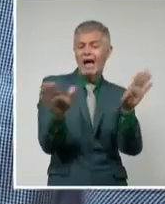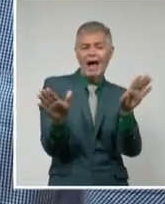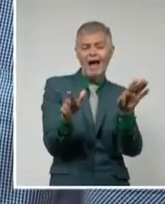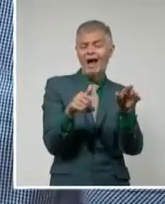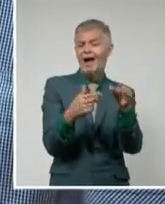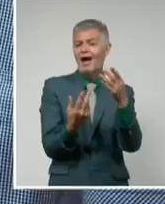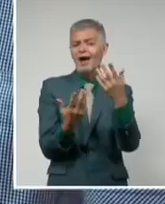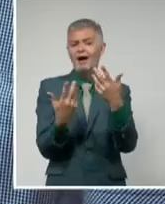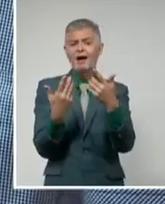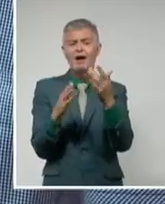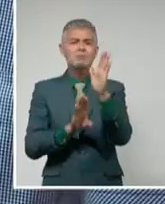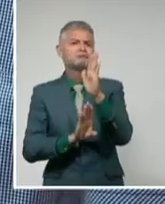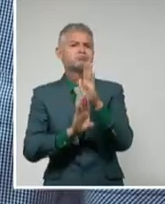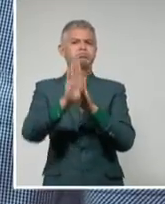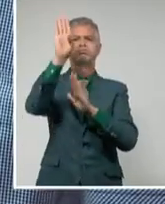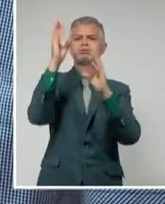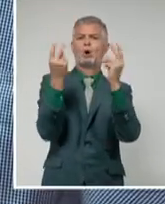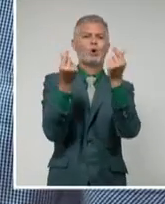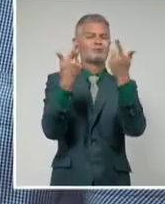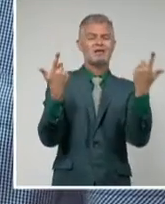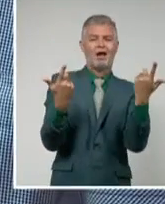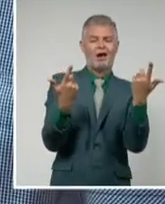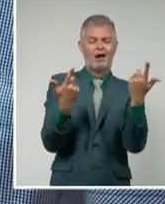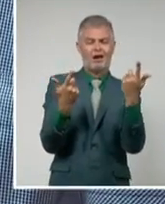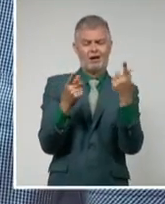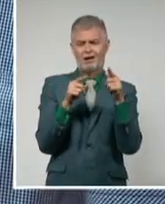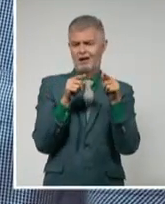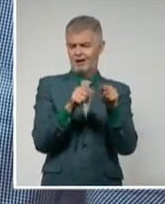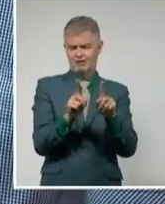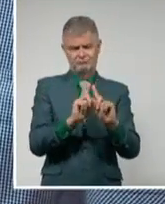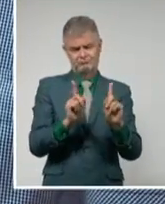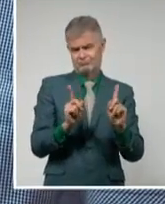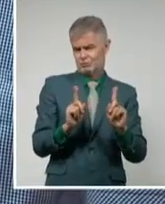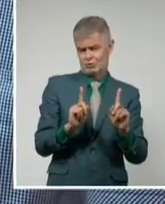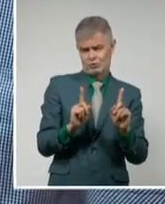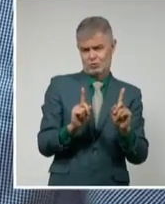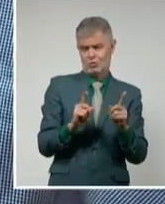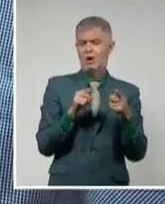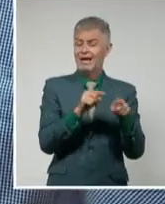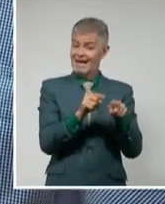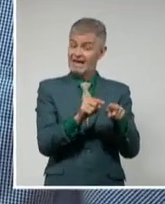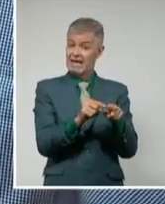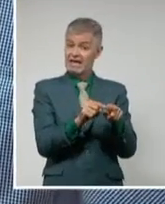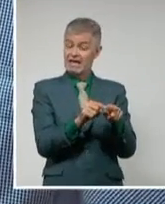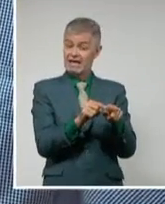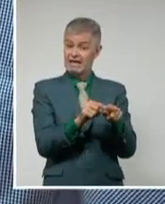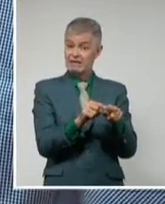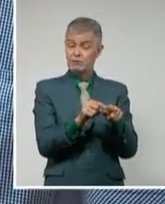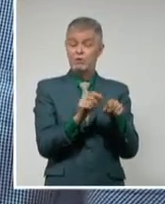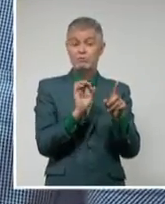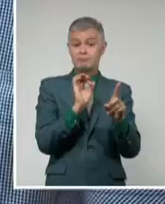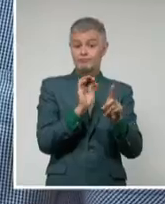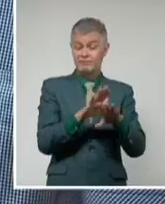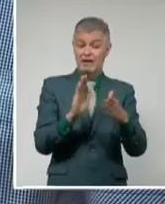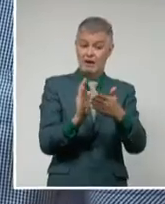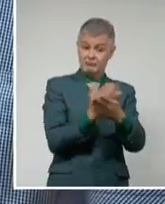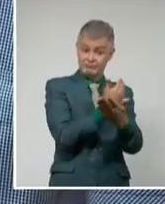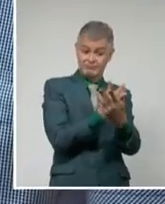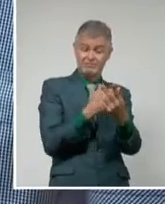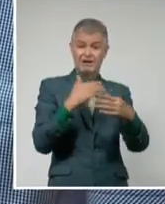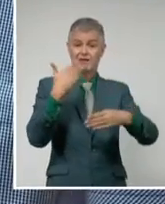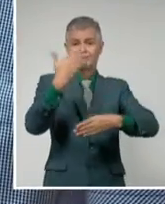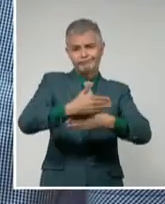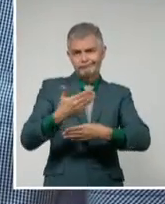crecimiento económico que necesita nuestra economía y que requiere nuestra población, sino que a partir de la eliminación de esas trabas